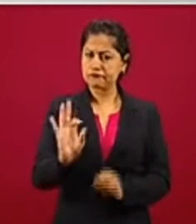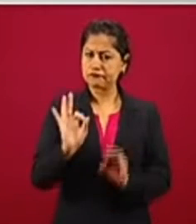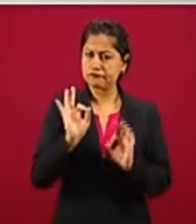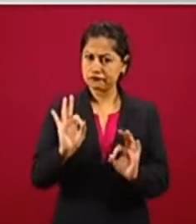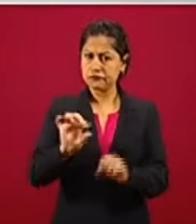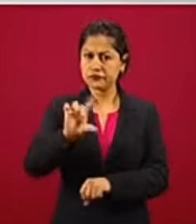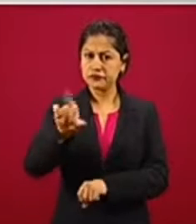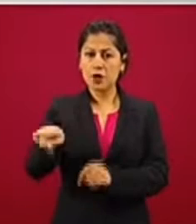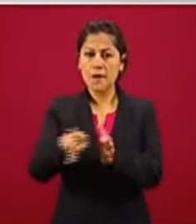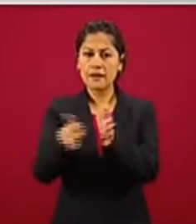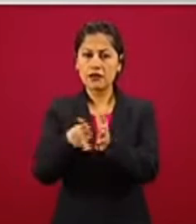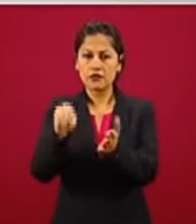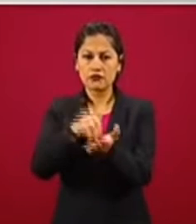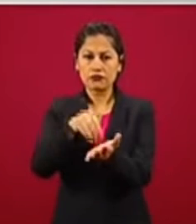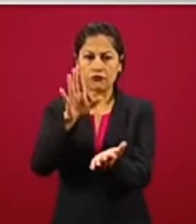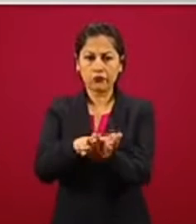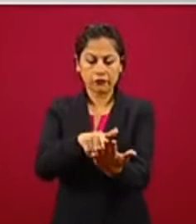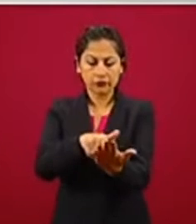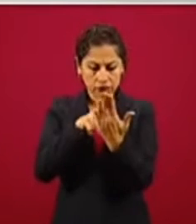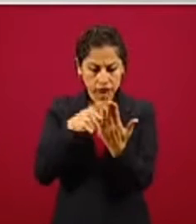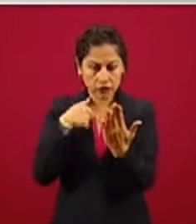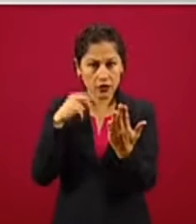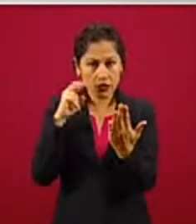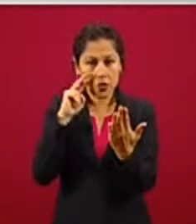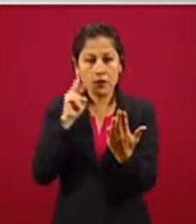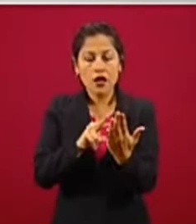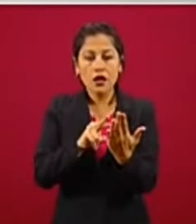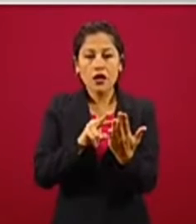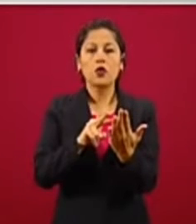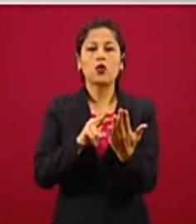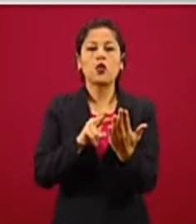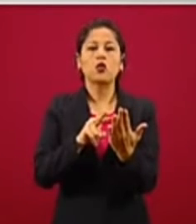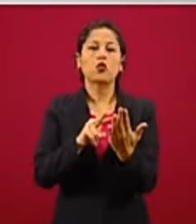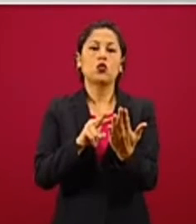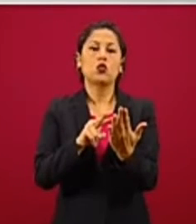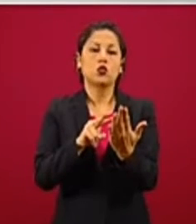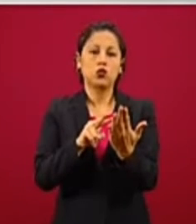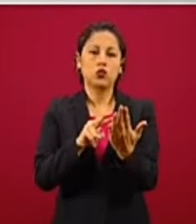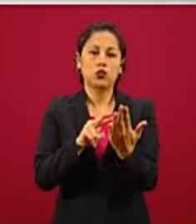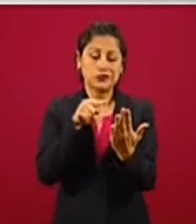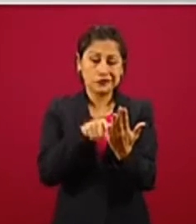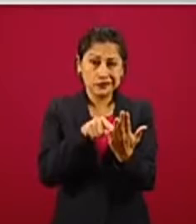nota y cambian las reglas y empiezan a preguntar,